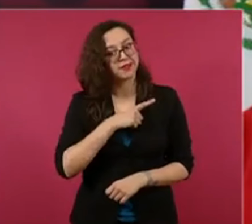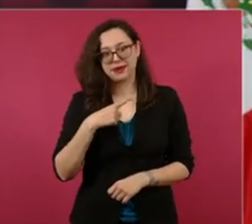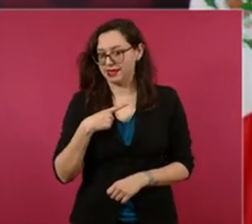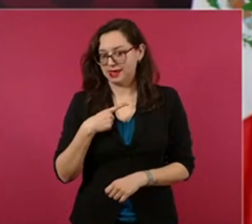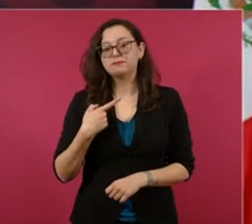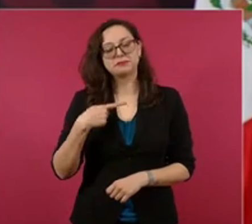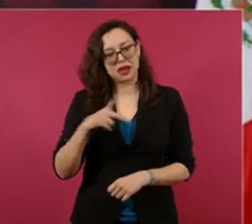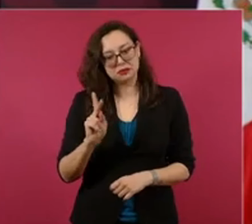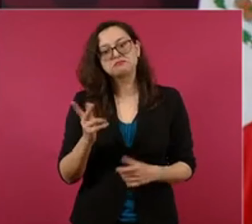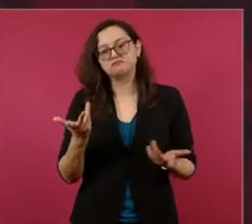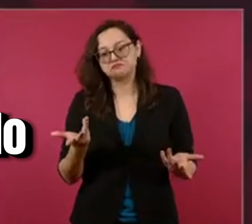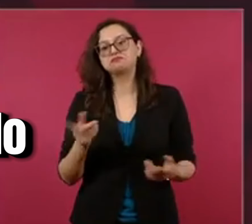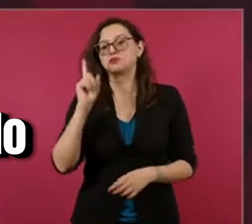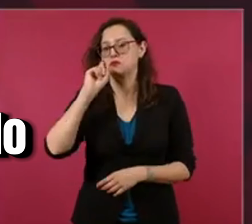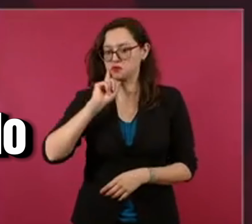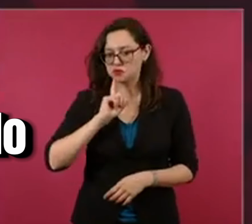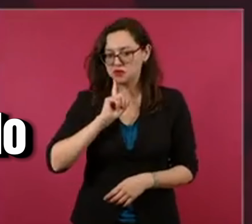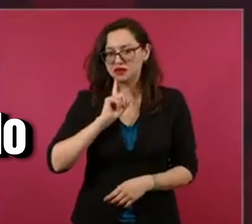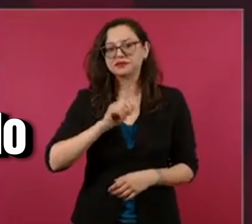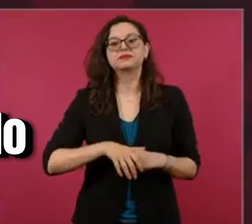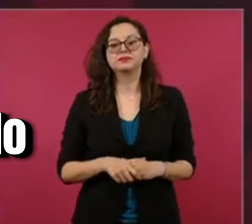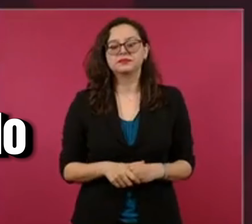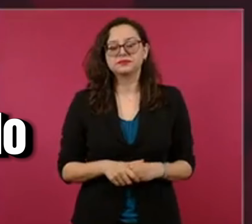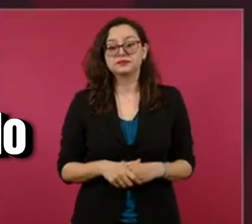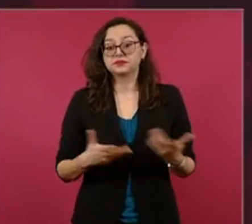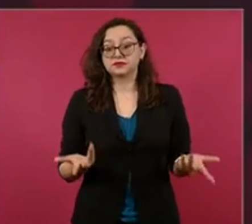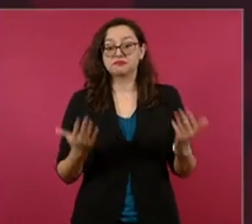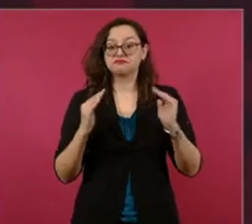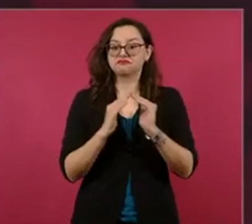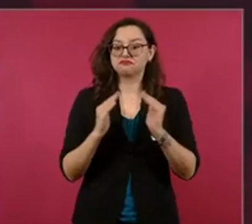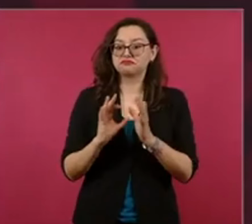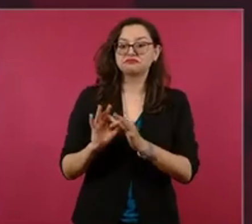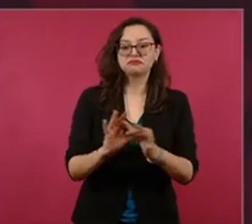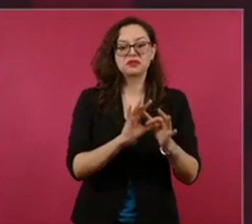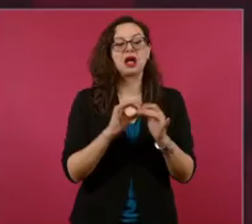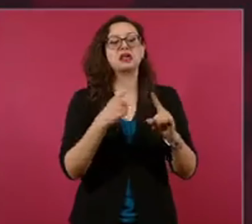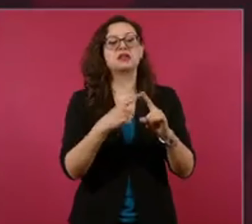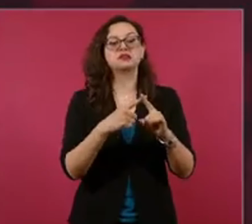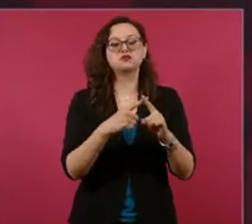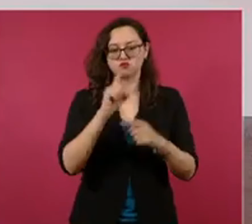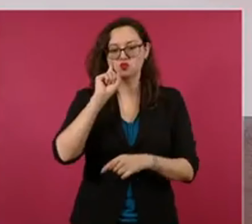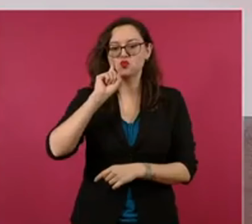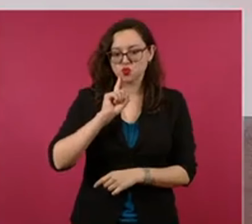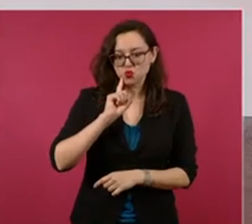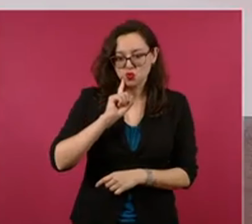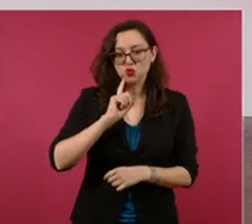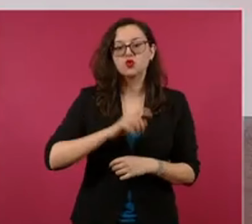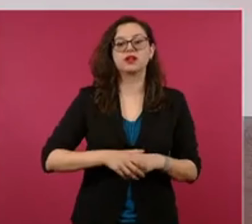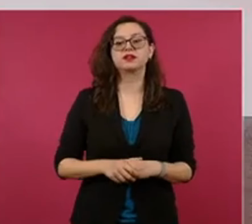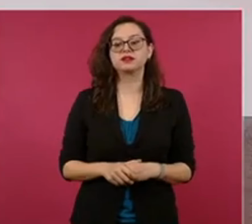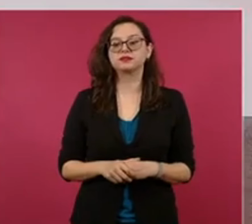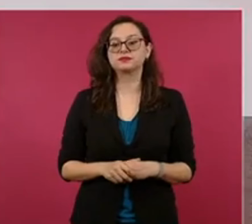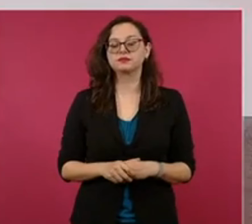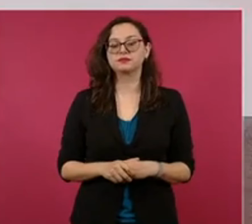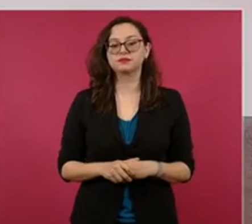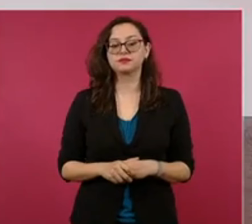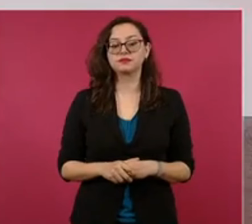que siempre mantenemos el hogar unido, las mujeres, quiénes somos las